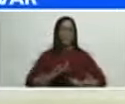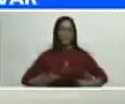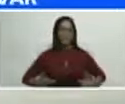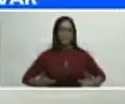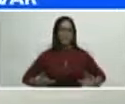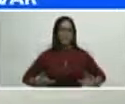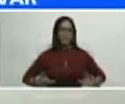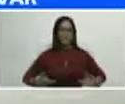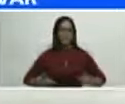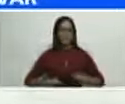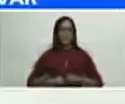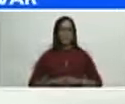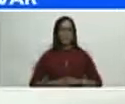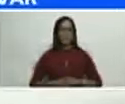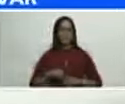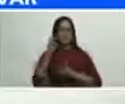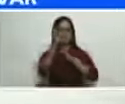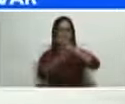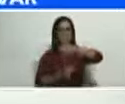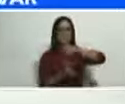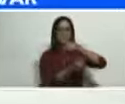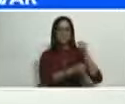portuguesa en